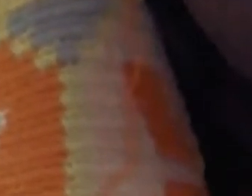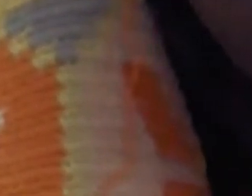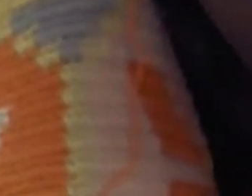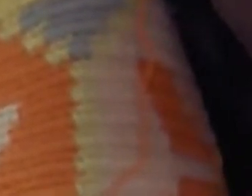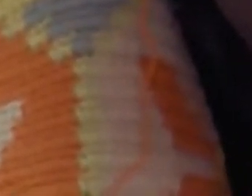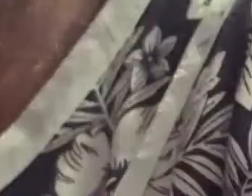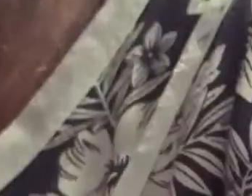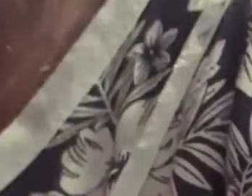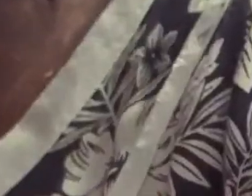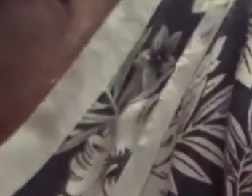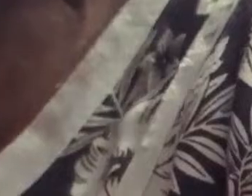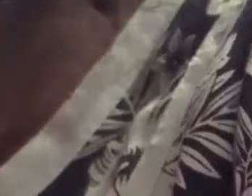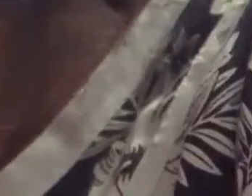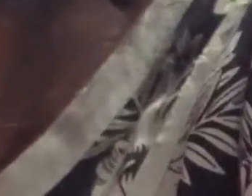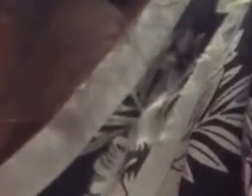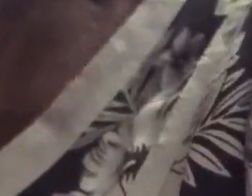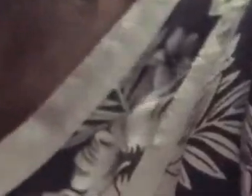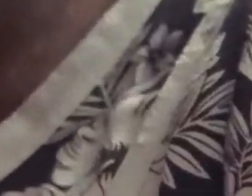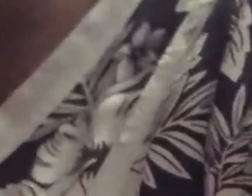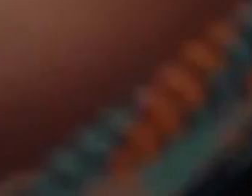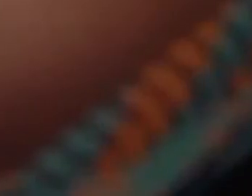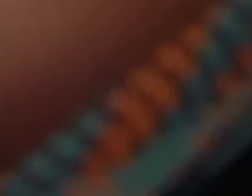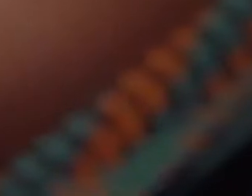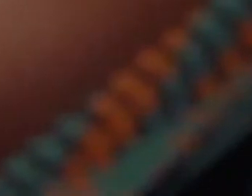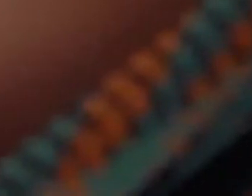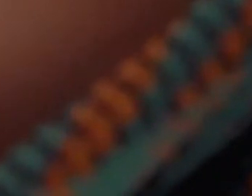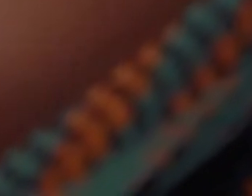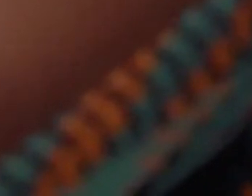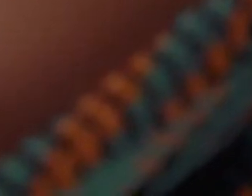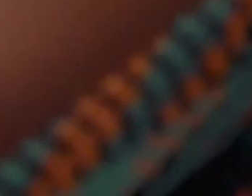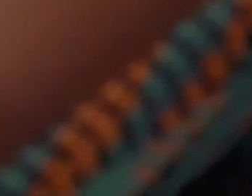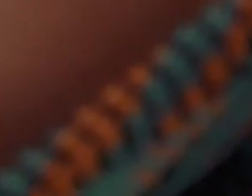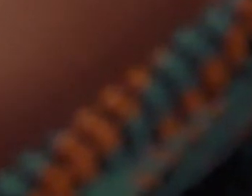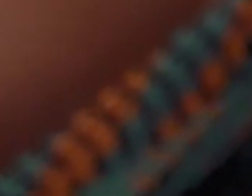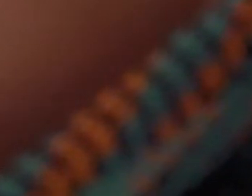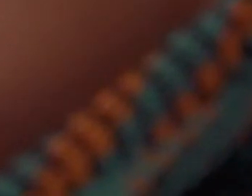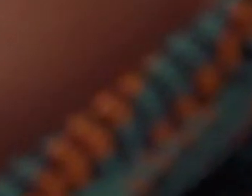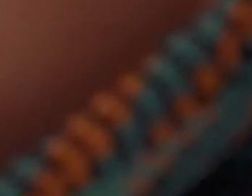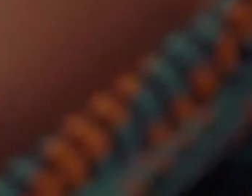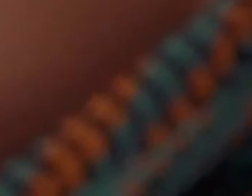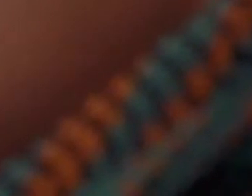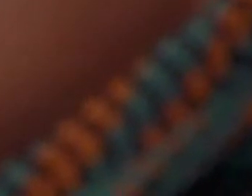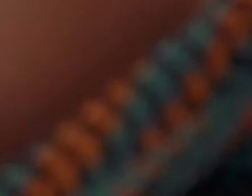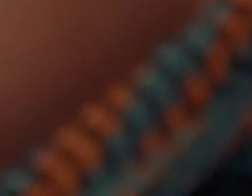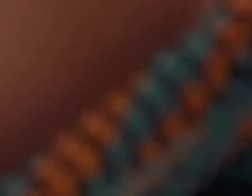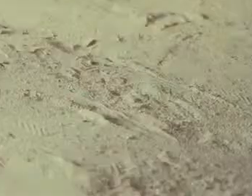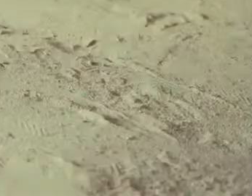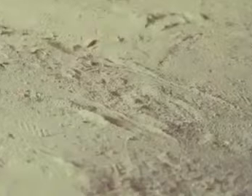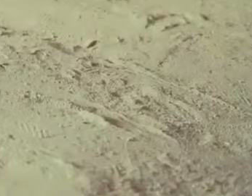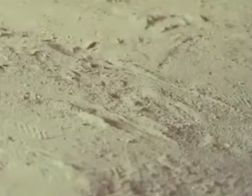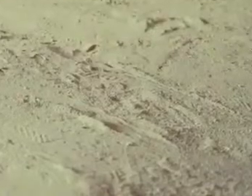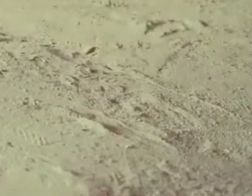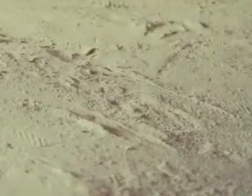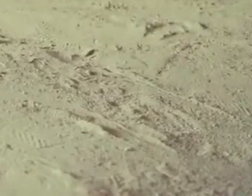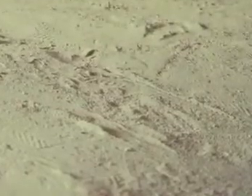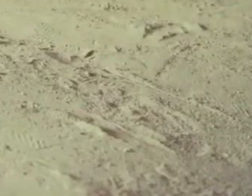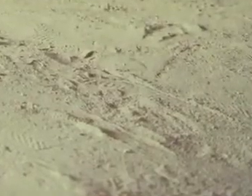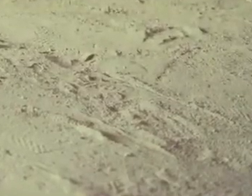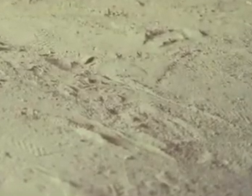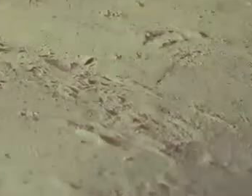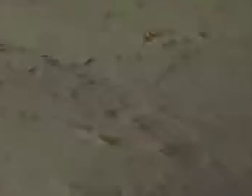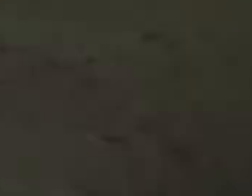los piaches, o sea, a los auxuy, y hierbatera para curar los síntomas y enfermedades que lo aquejan.